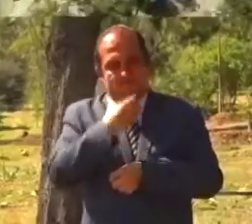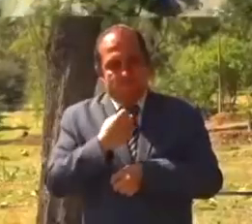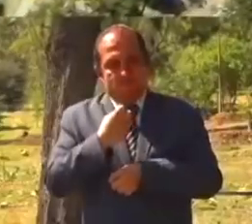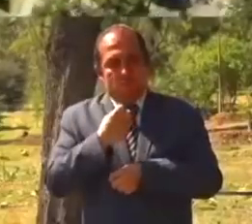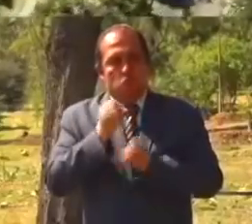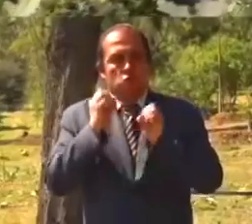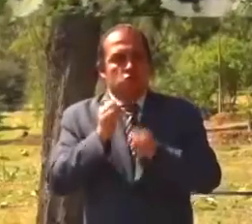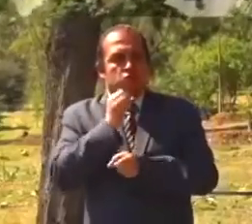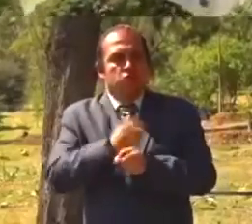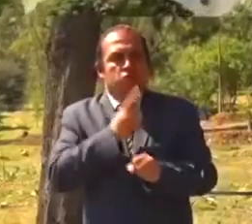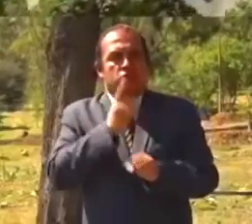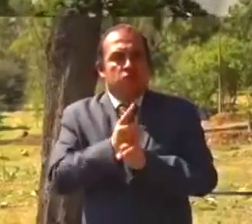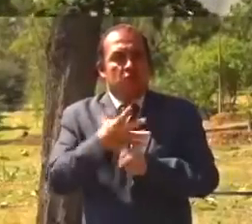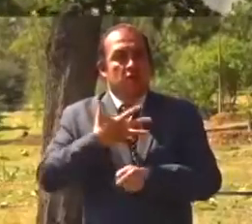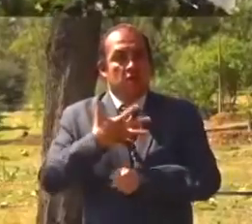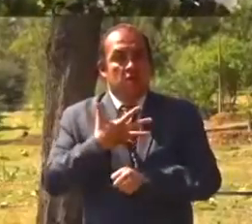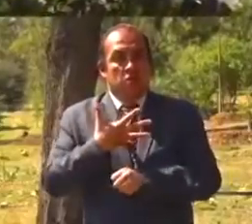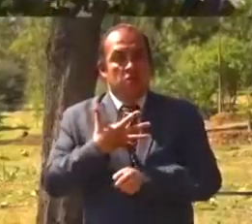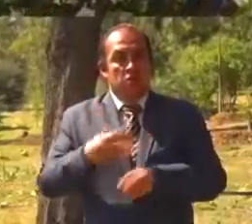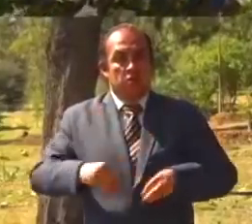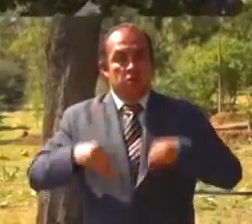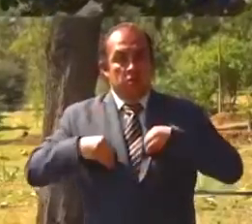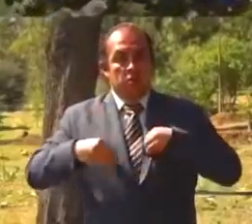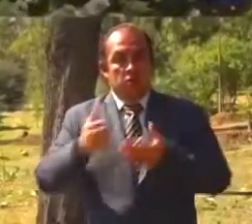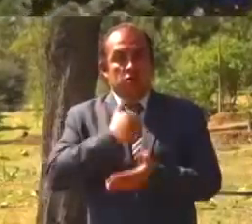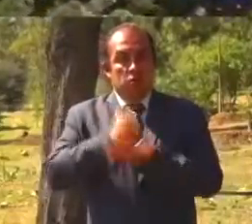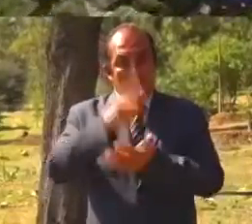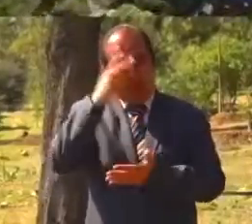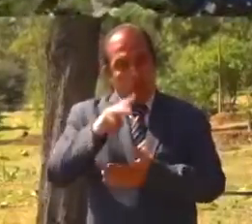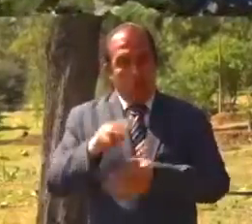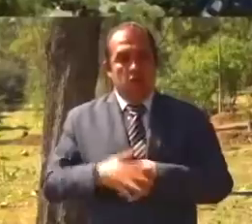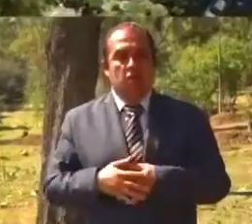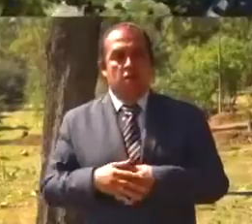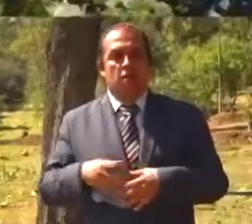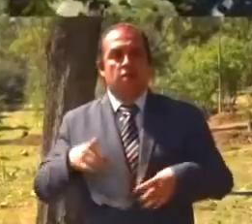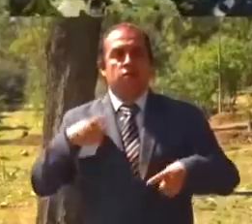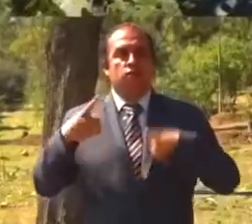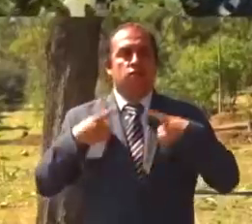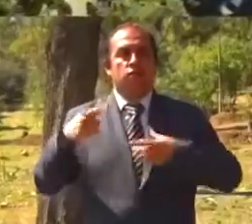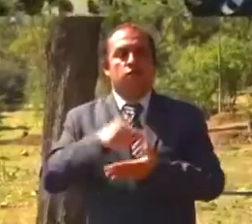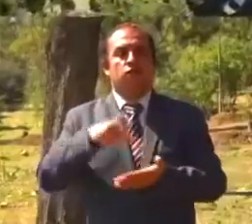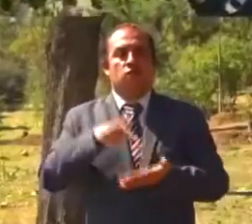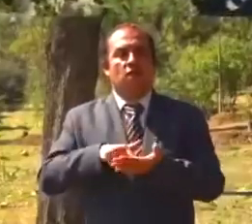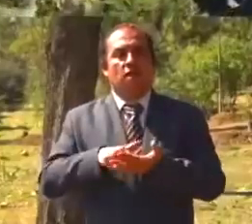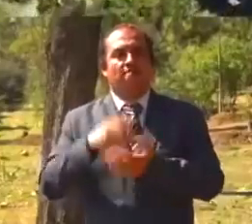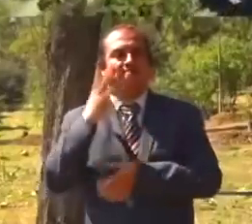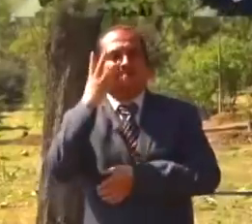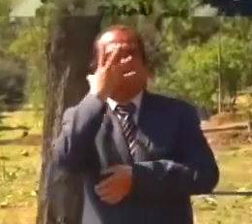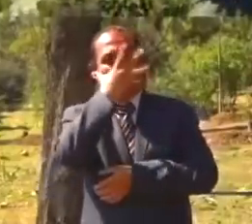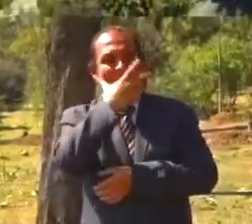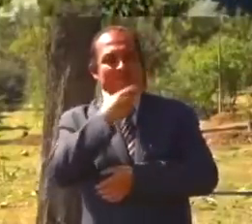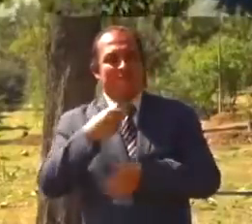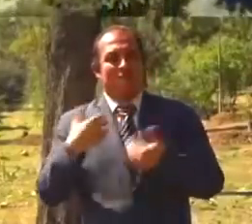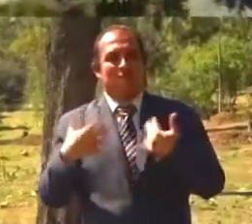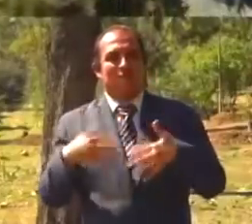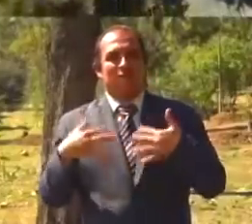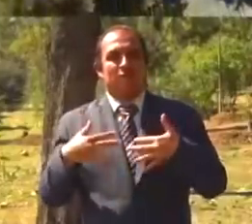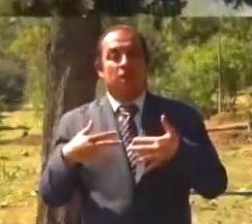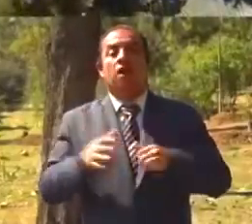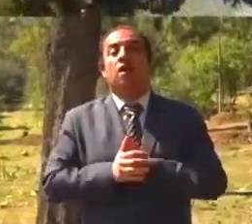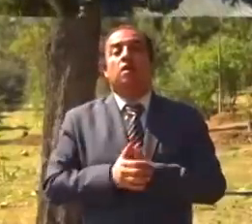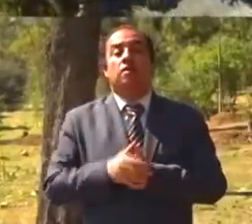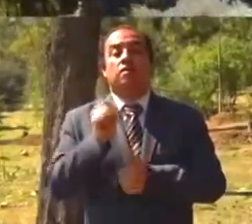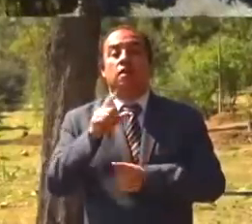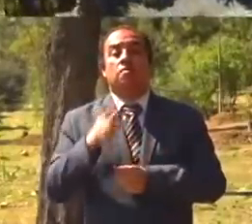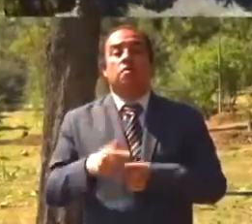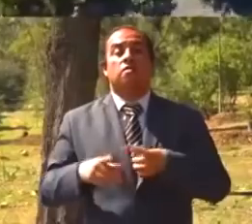gran oportunidad que tenemos quienes vivimos en la Ciudad de México de gozar de un espacio tan hermoso, sino también de